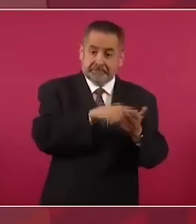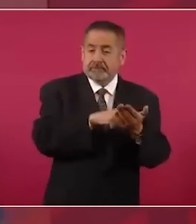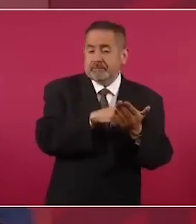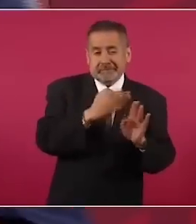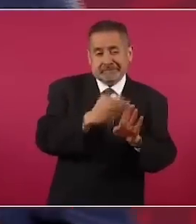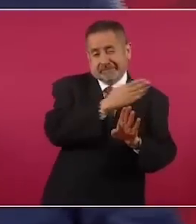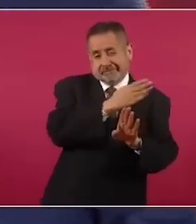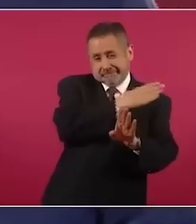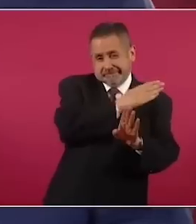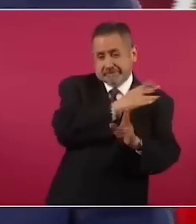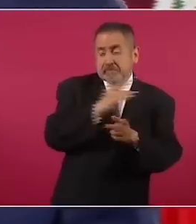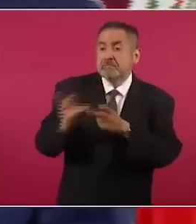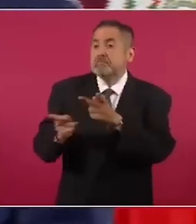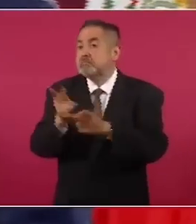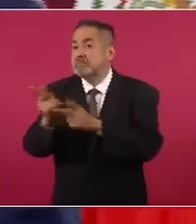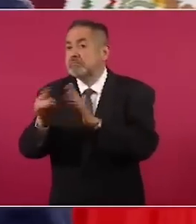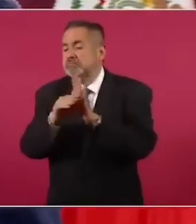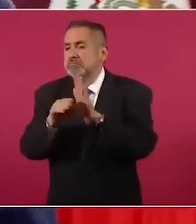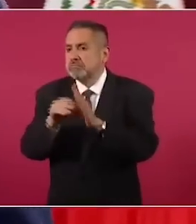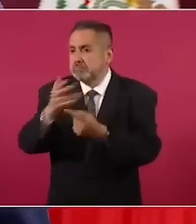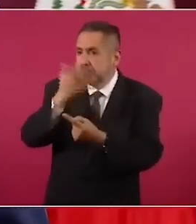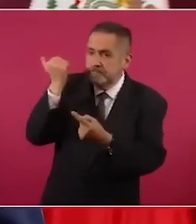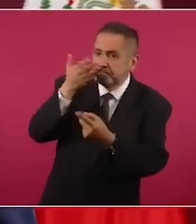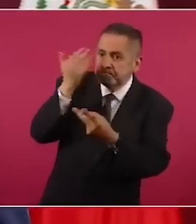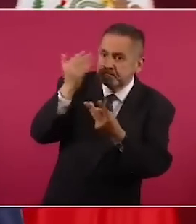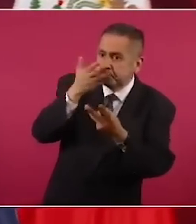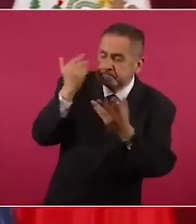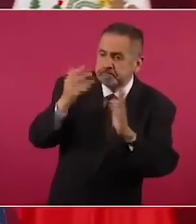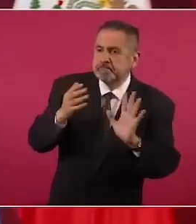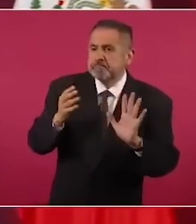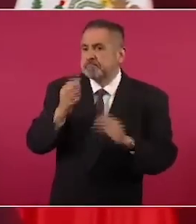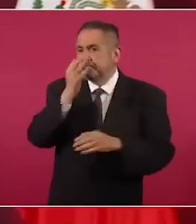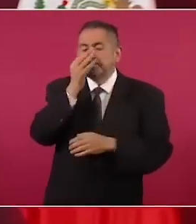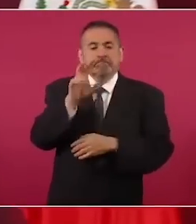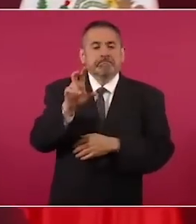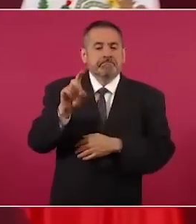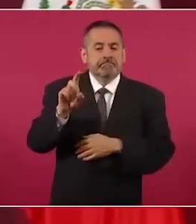habían enterado el 37%.